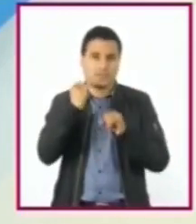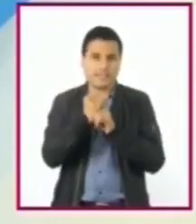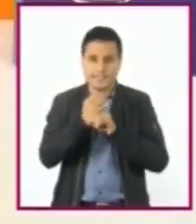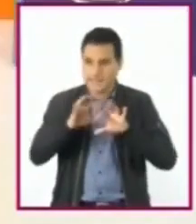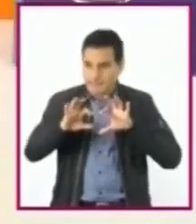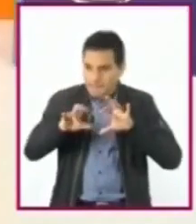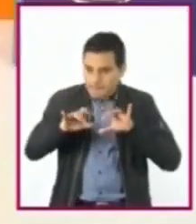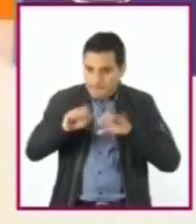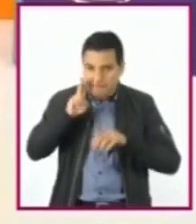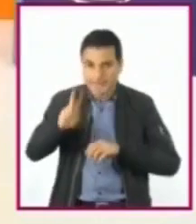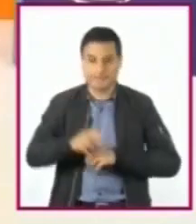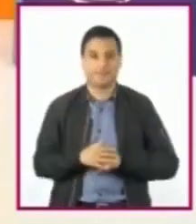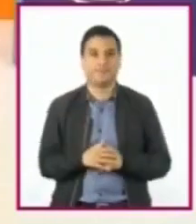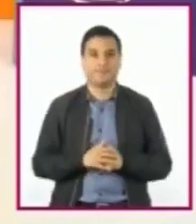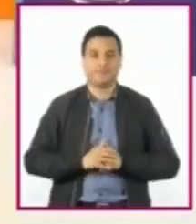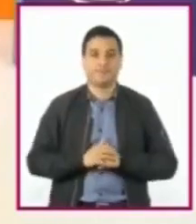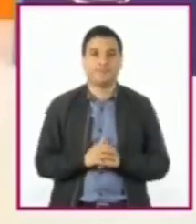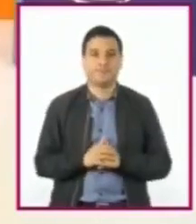Internet.